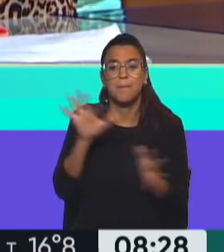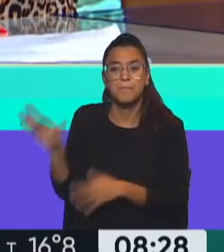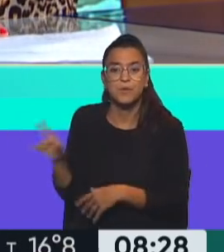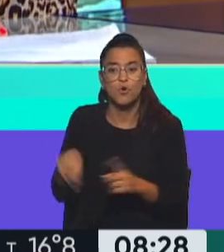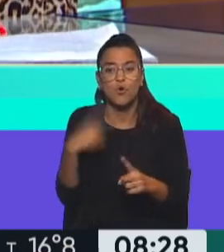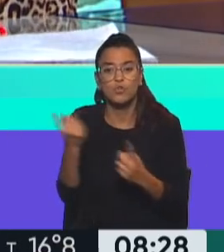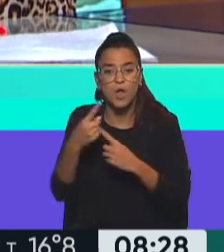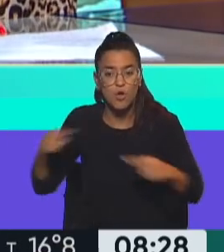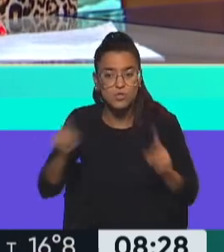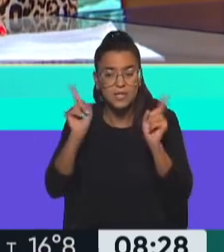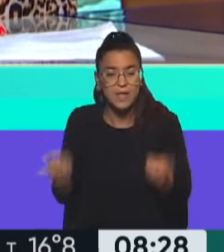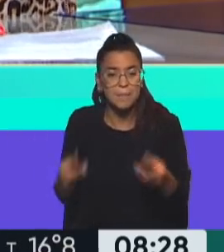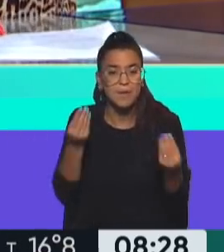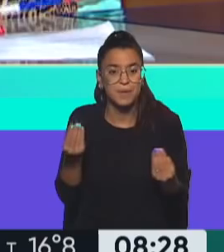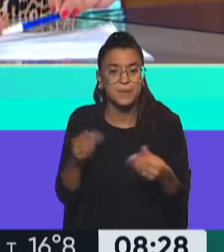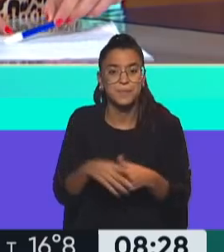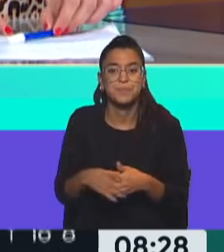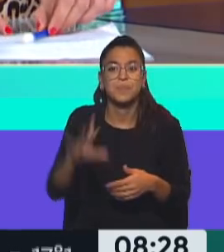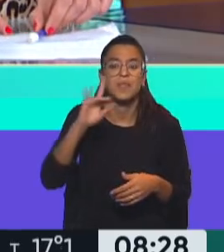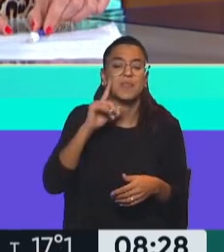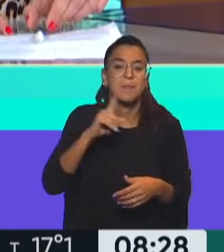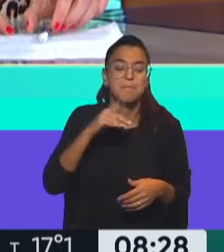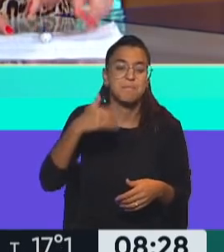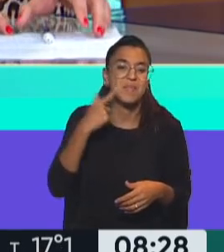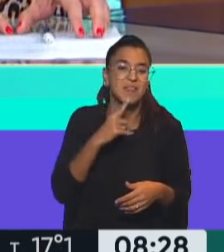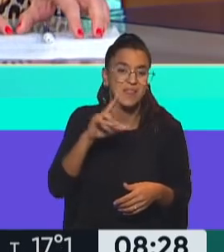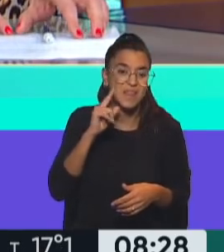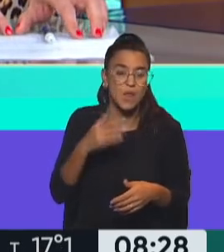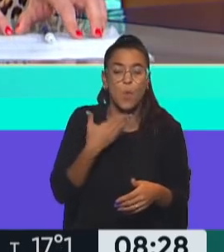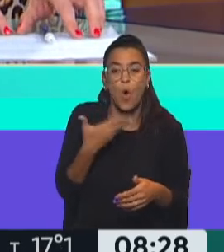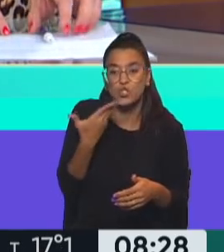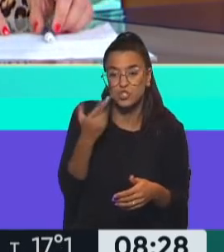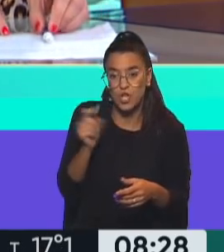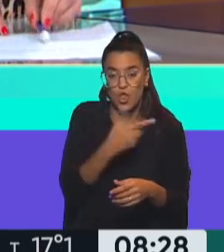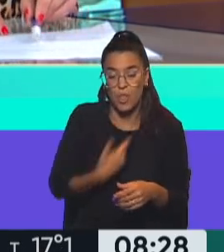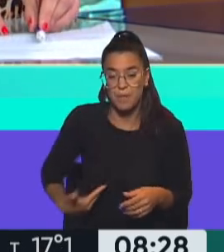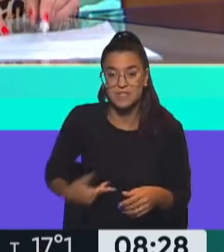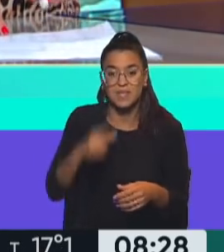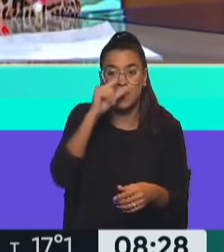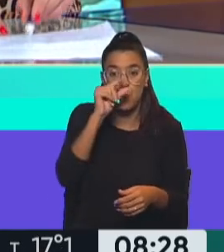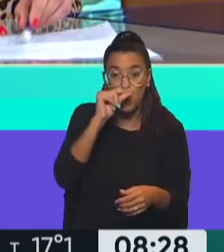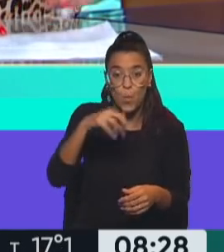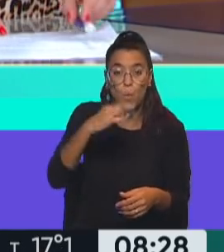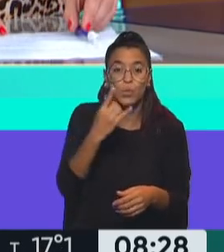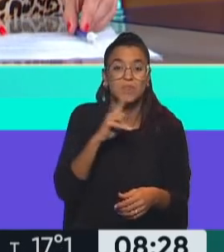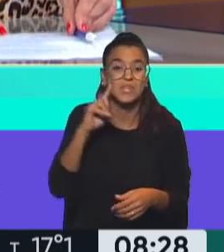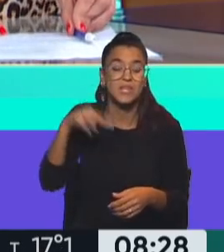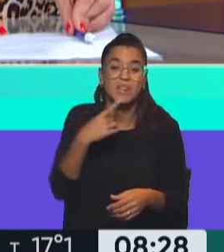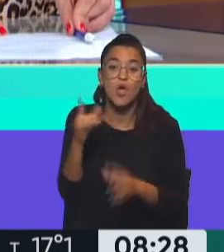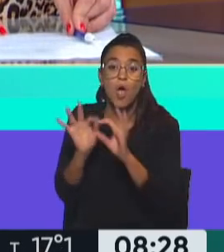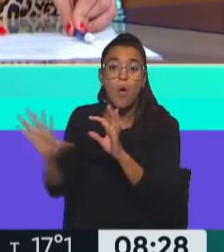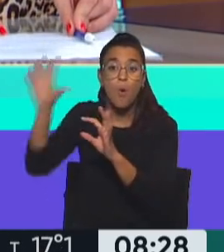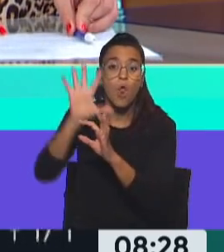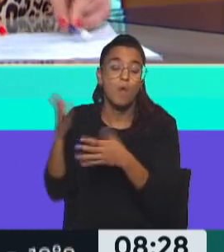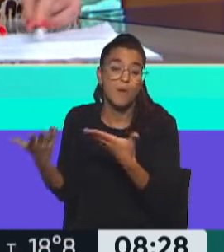otra cosa que también pasó fue que Dmitry Peskov, que es el vocero presidencial de Putin, dijo, bueno, Europa está sufriendo